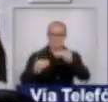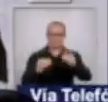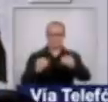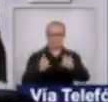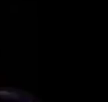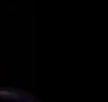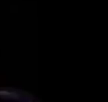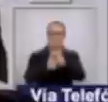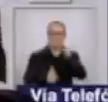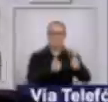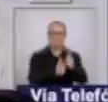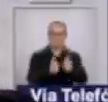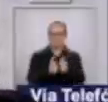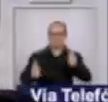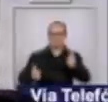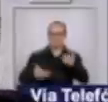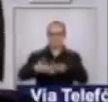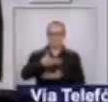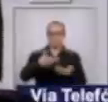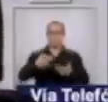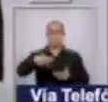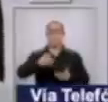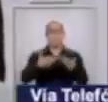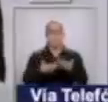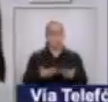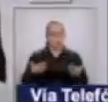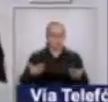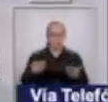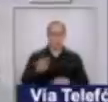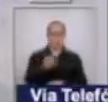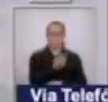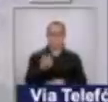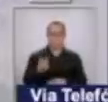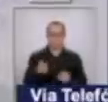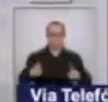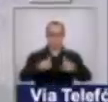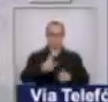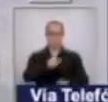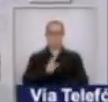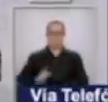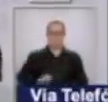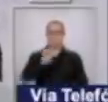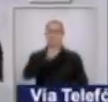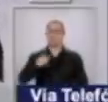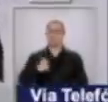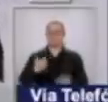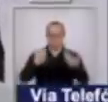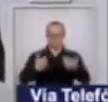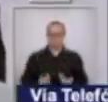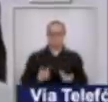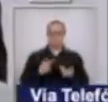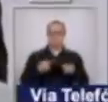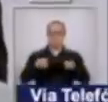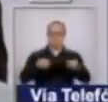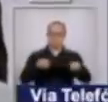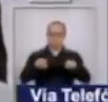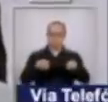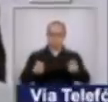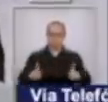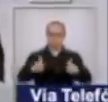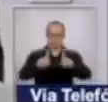video. Salí de ahí del Instituto Electoral del Estado de México y ya no vi a nadie.